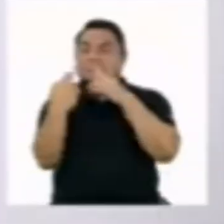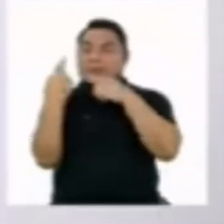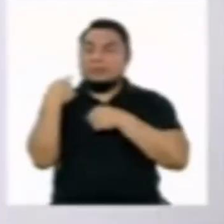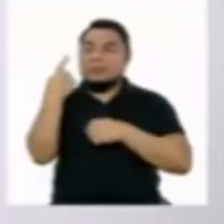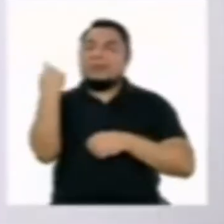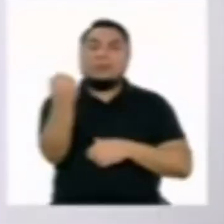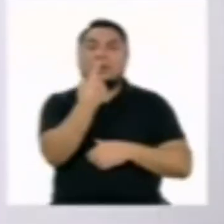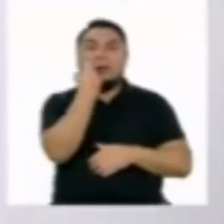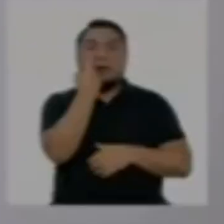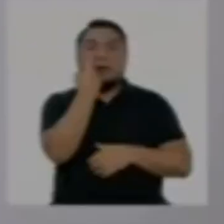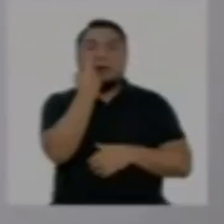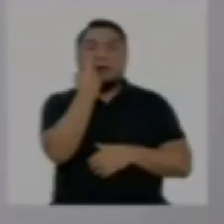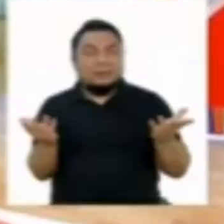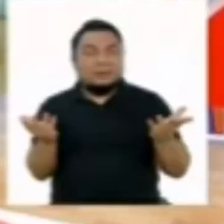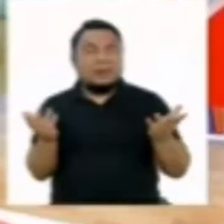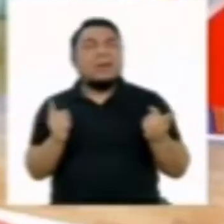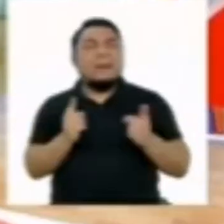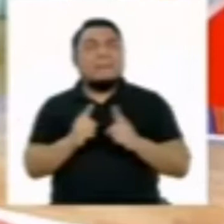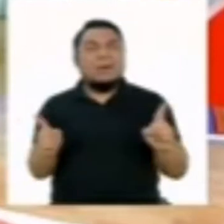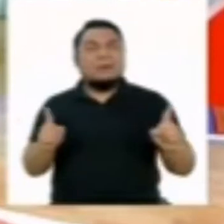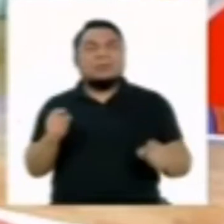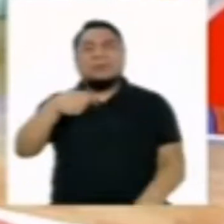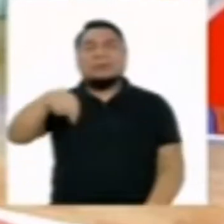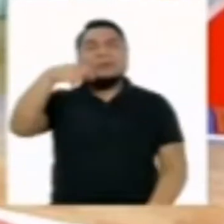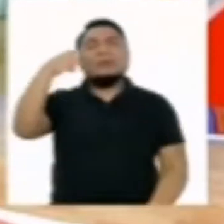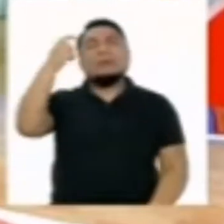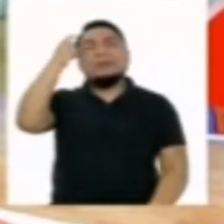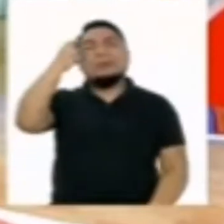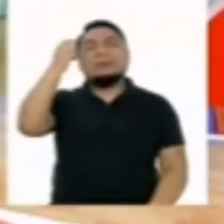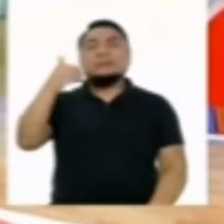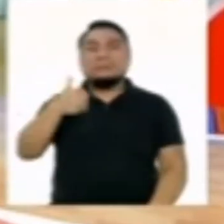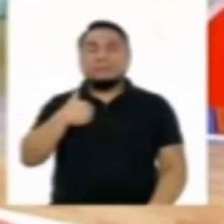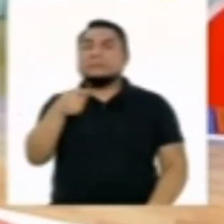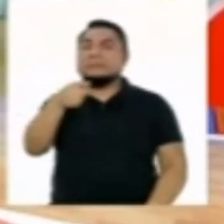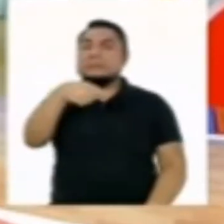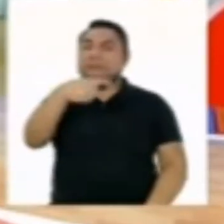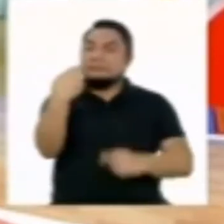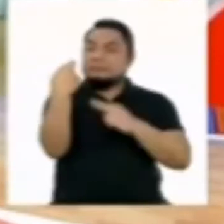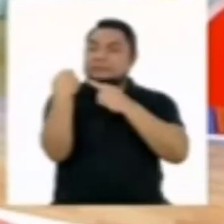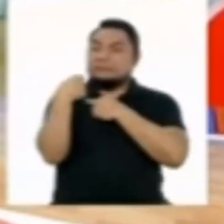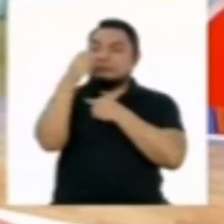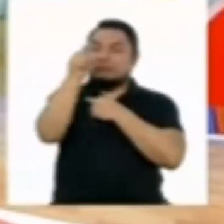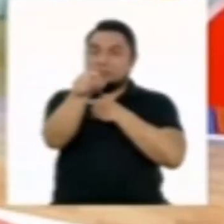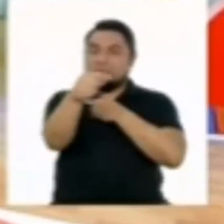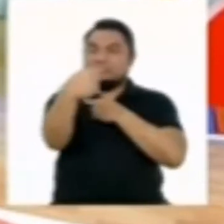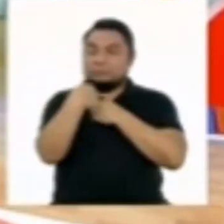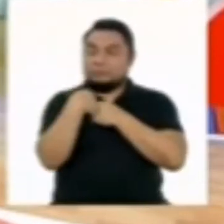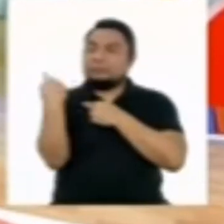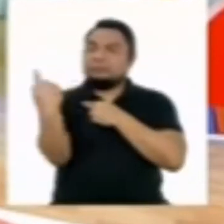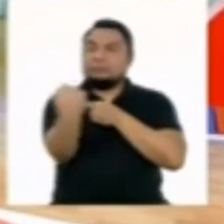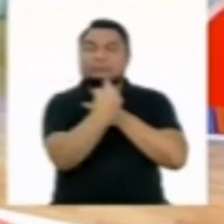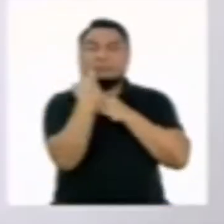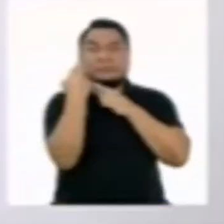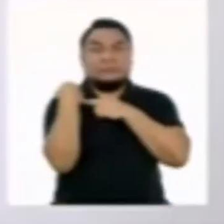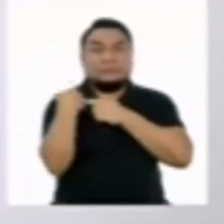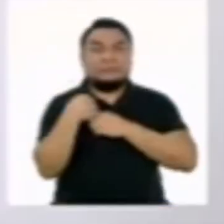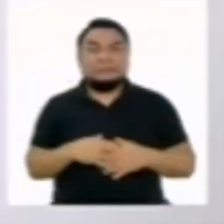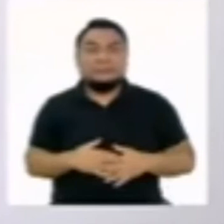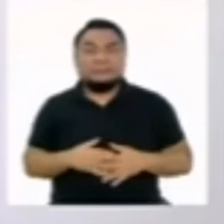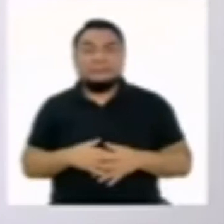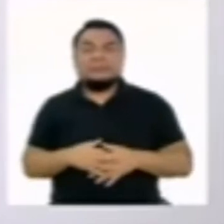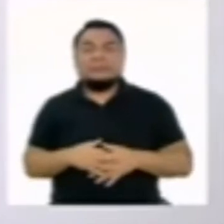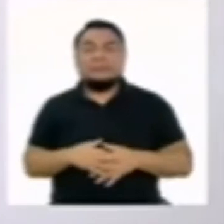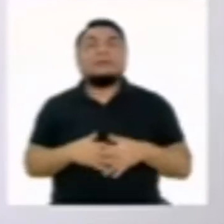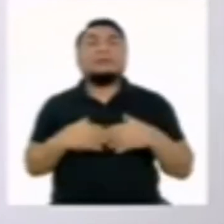Y todos, si ponemos... Nosotros también tenemos una cuota de responsabilidad en el asunto. ¿Ustedes qué dicen?